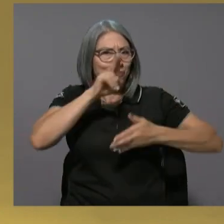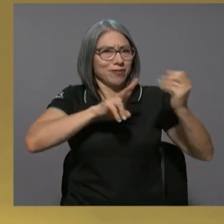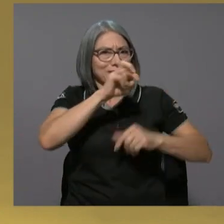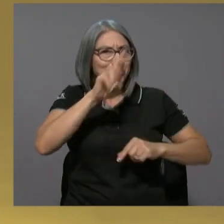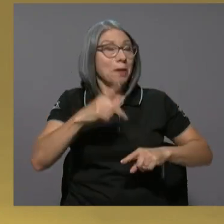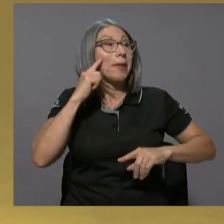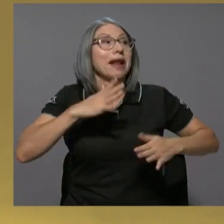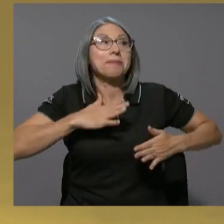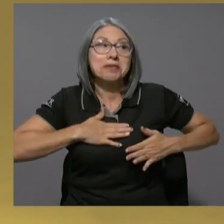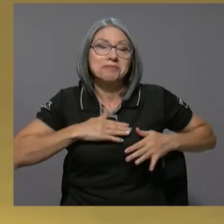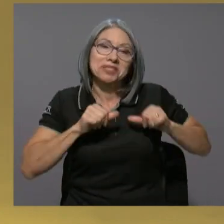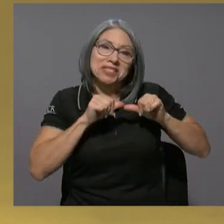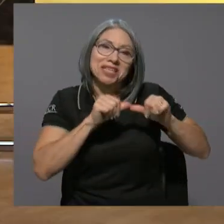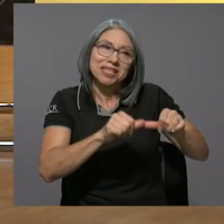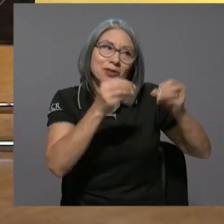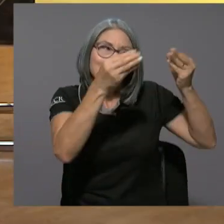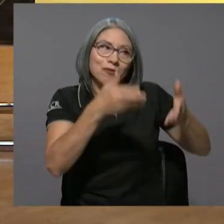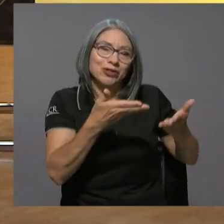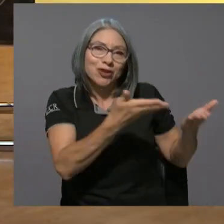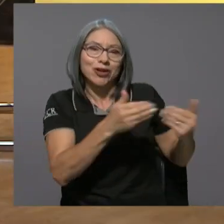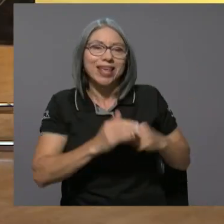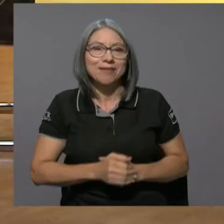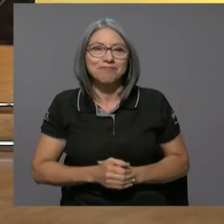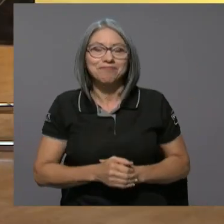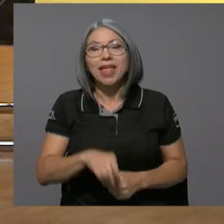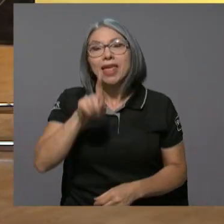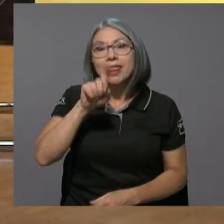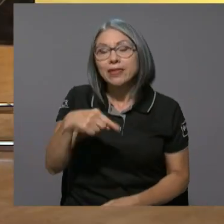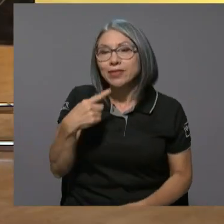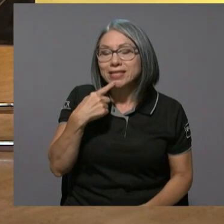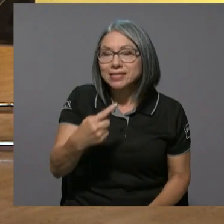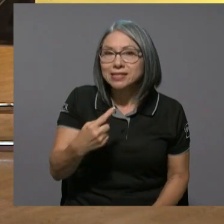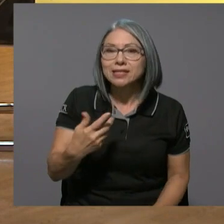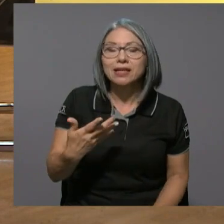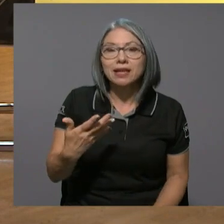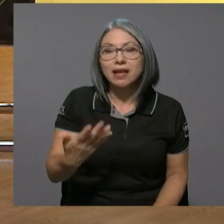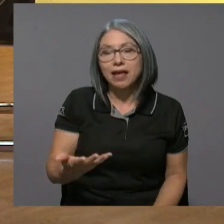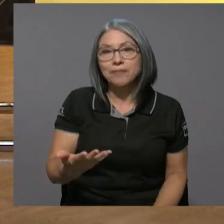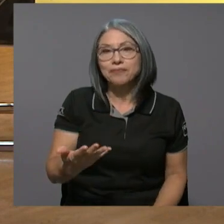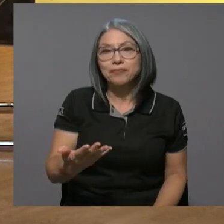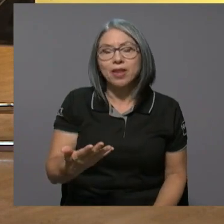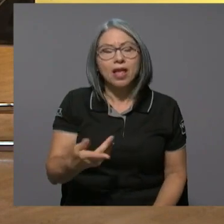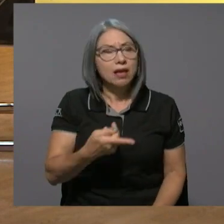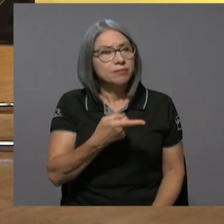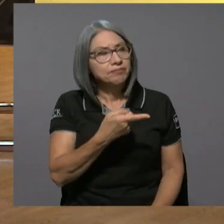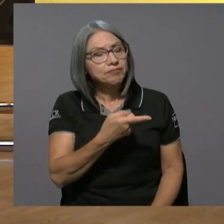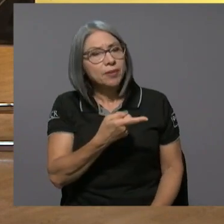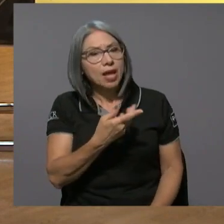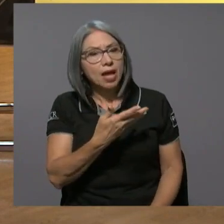siendo el profesor Loría. Y por cierto, tengo que decir que hizo,